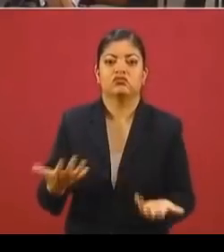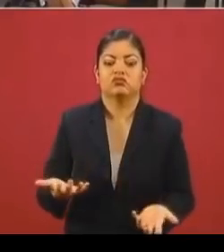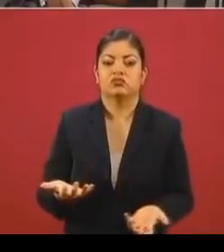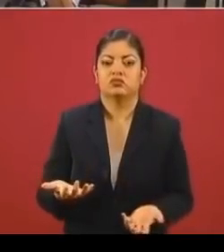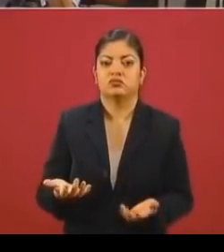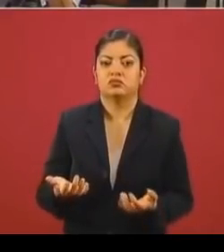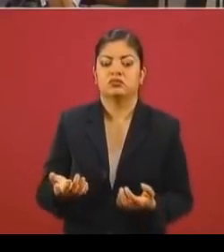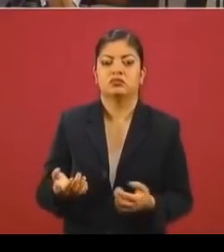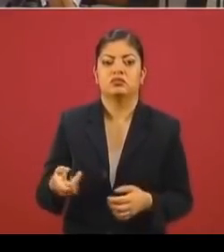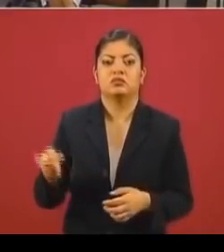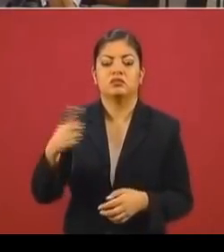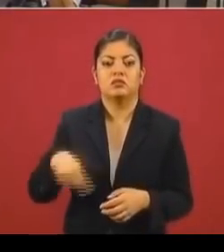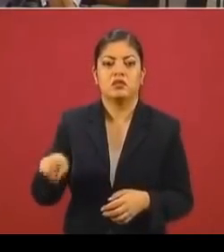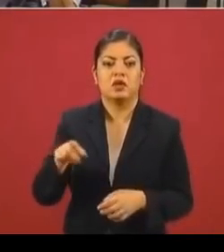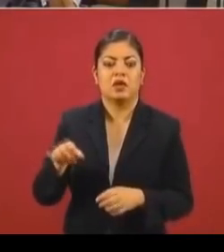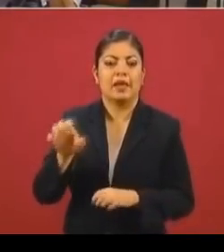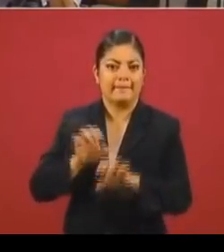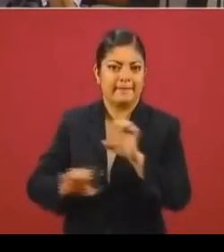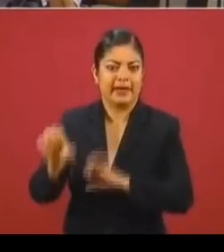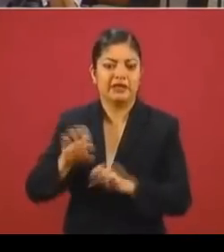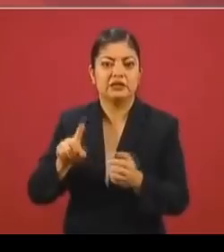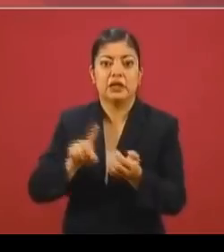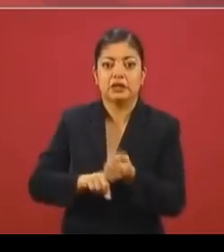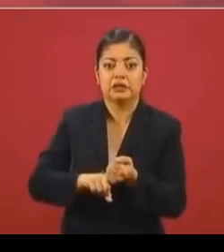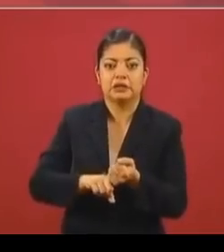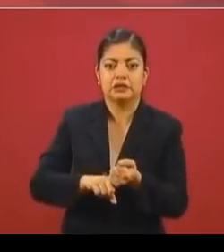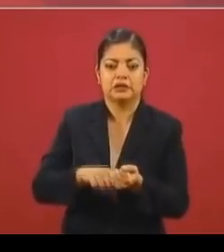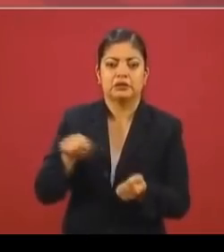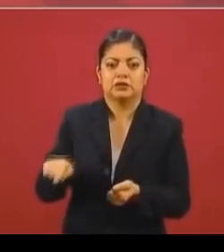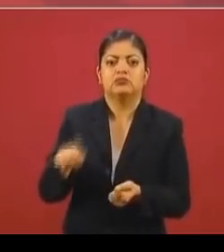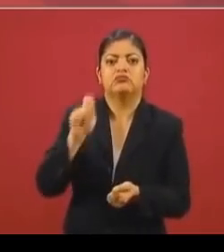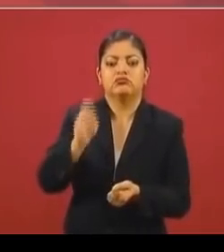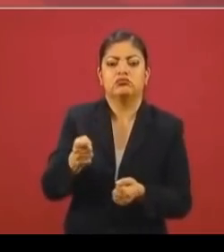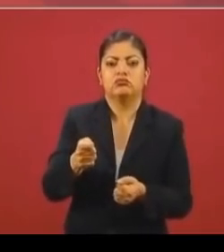sector empresarial, pues con el tratado.